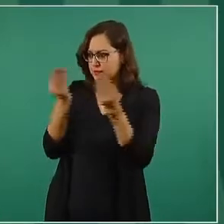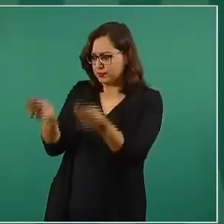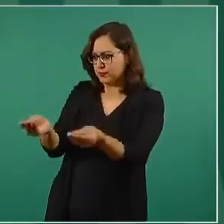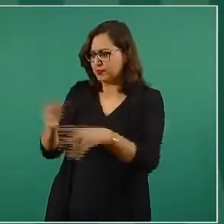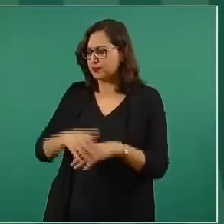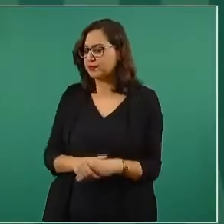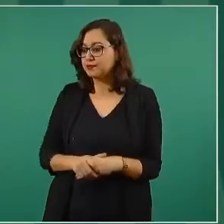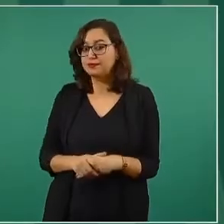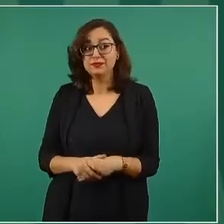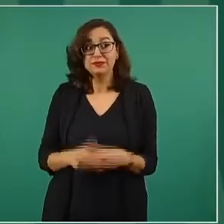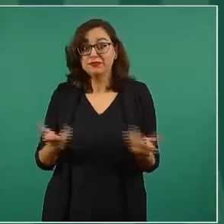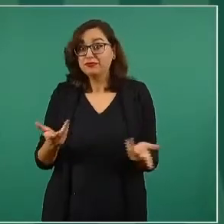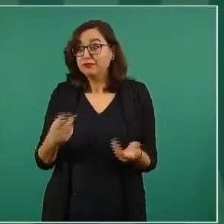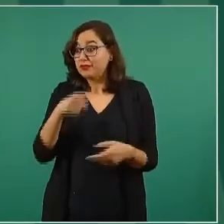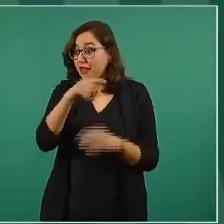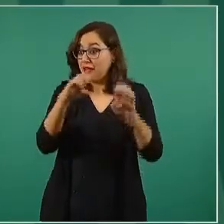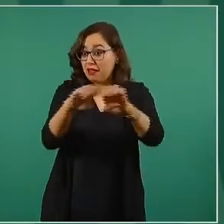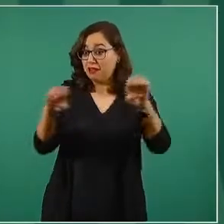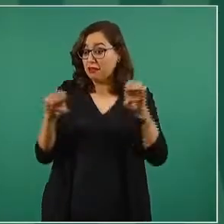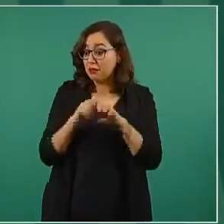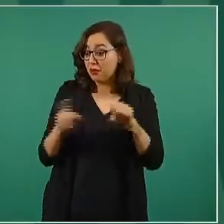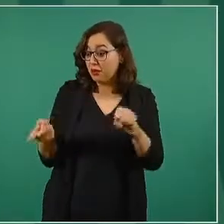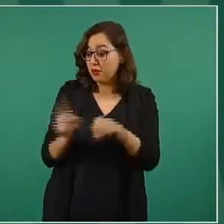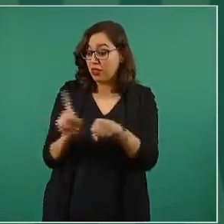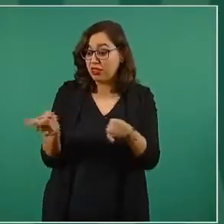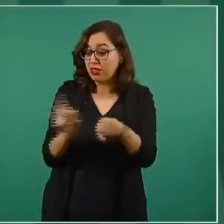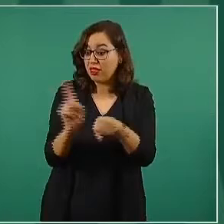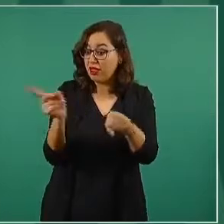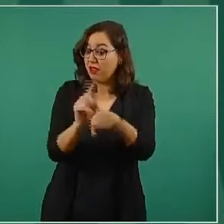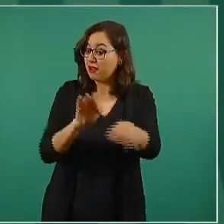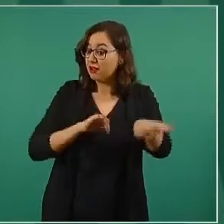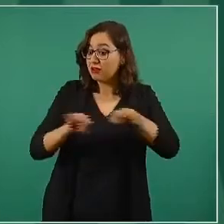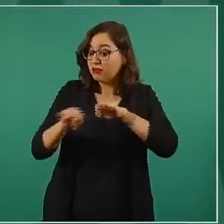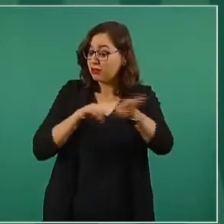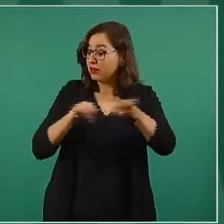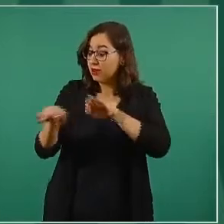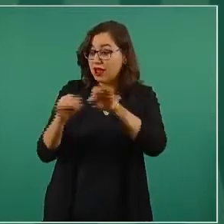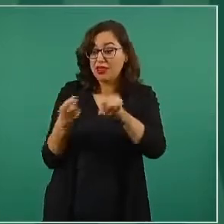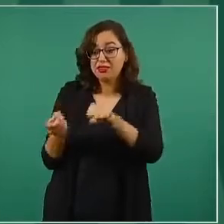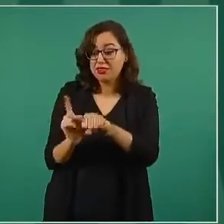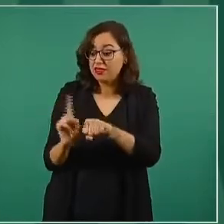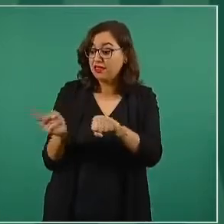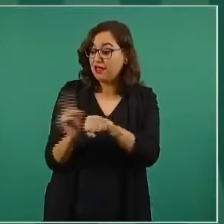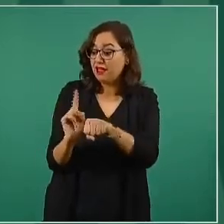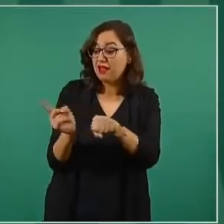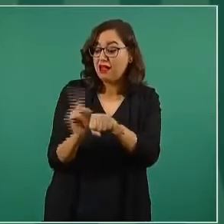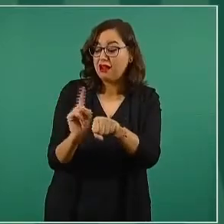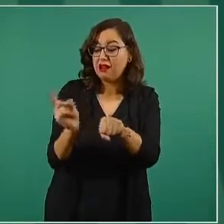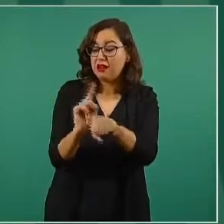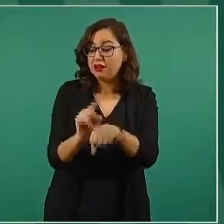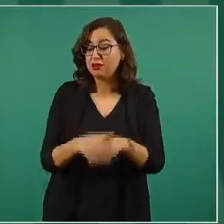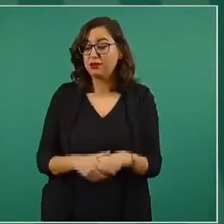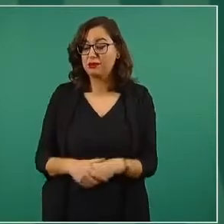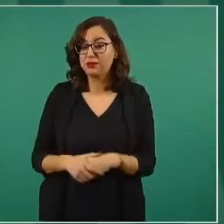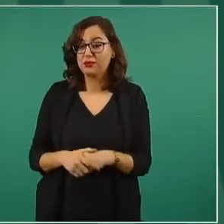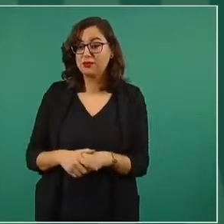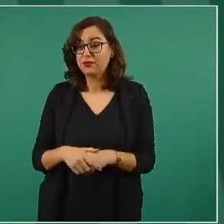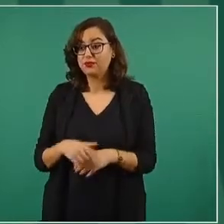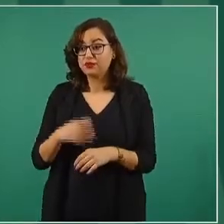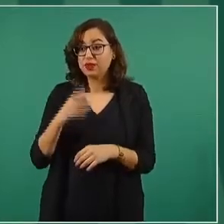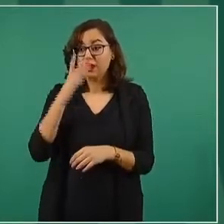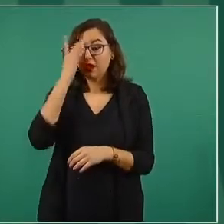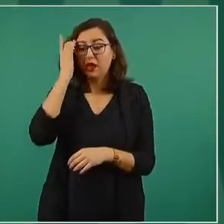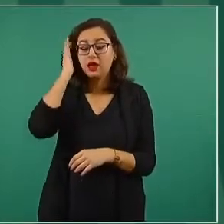Todos los días estamos trabajando en eso, todos. En el caso de